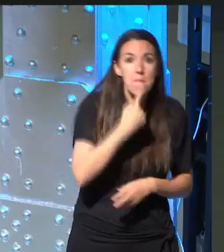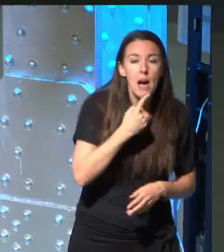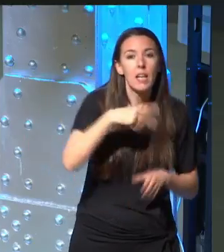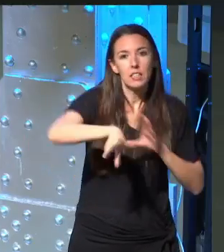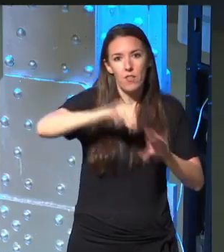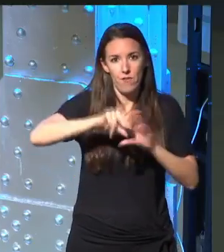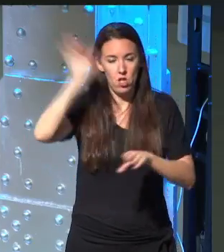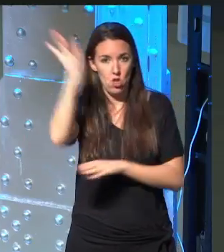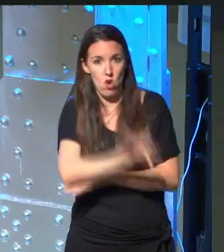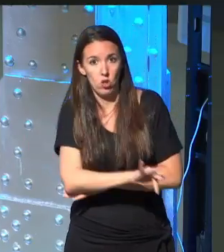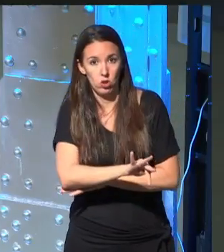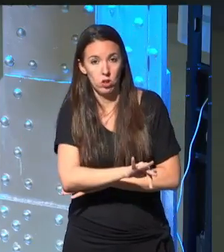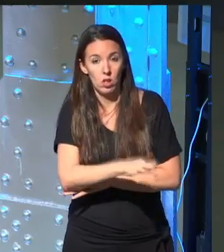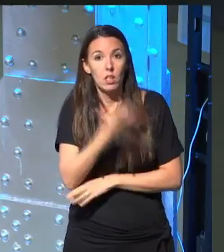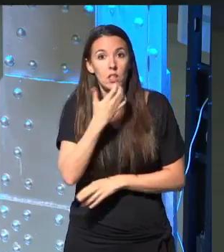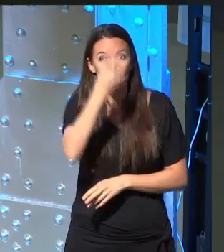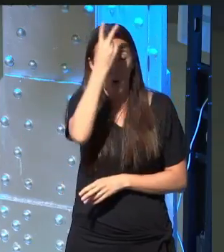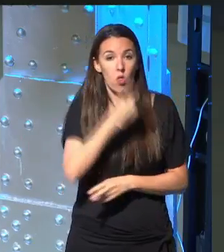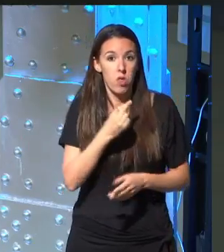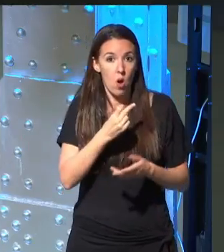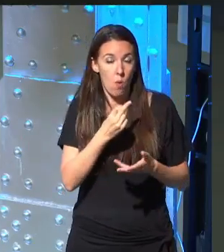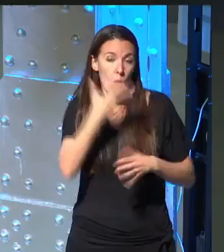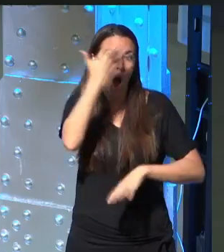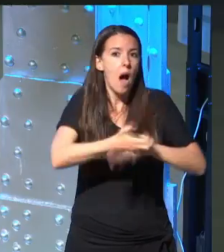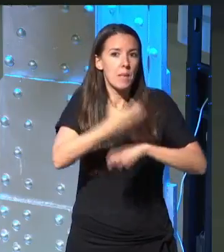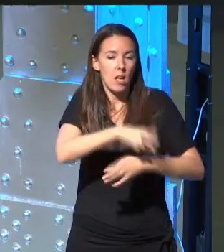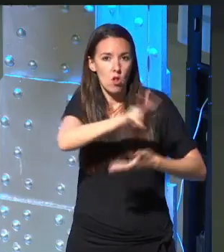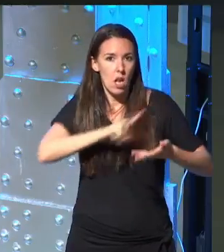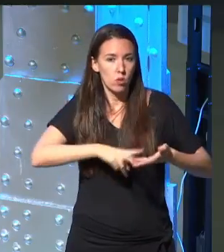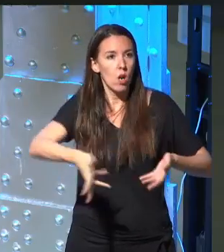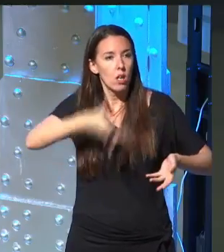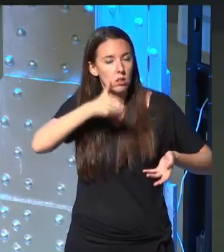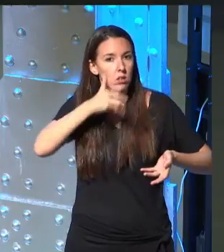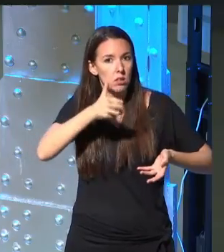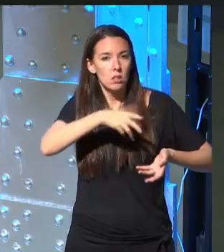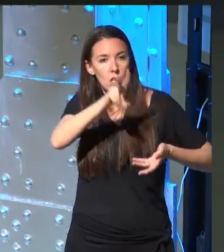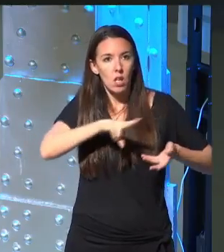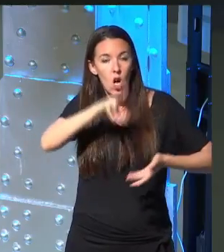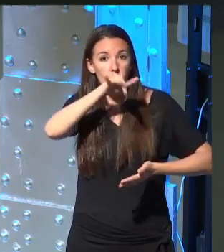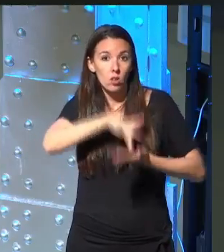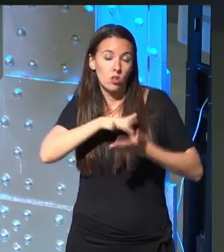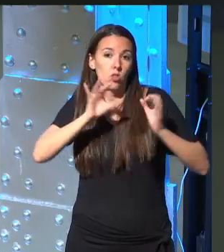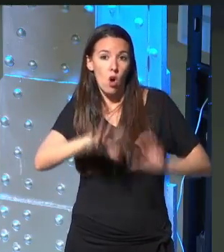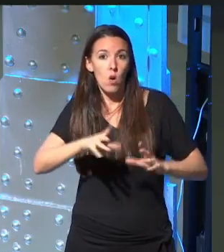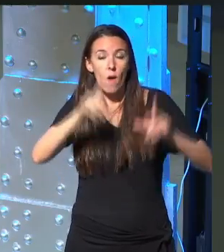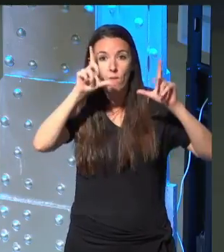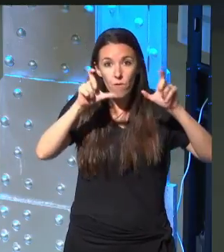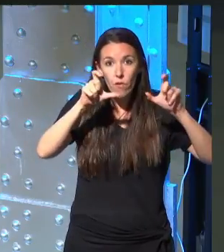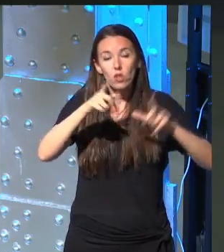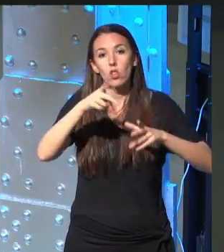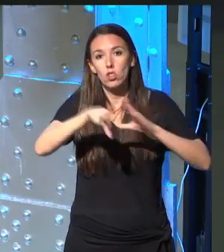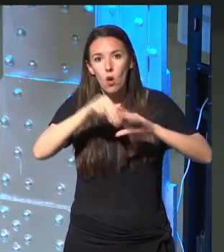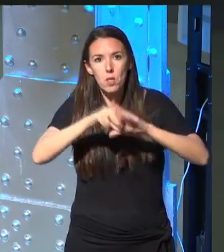vídeos. Para que si un ciego está con una aplicación de lectura leyendo el hilo, pues en el momento en el que llega a cuando hay fotos o